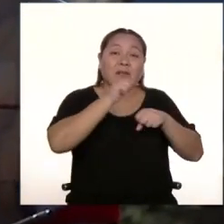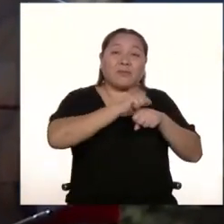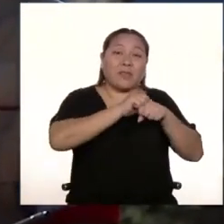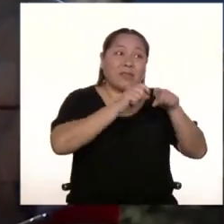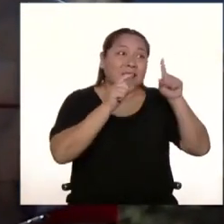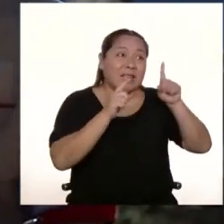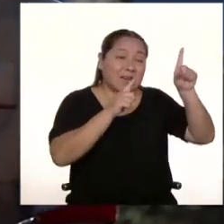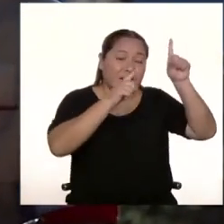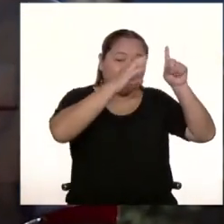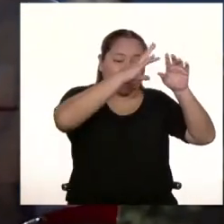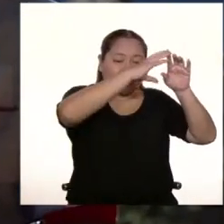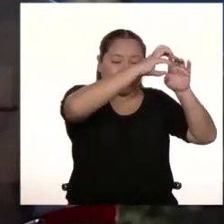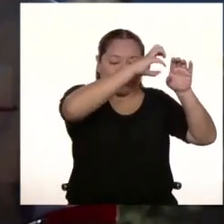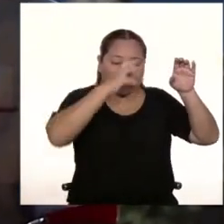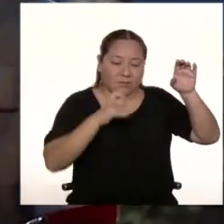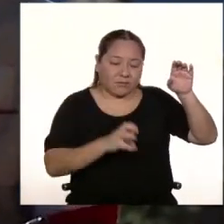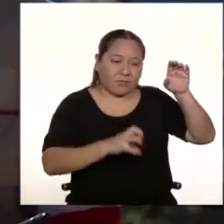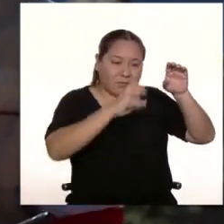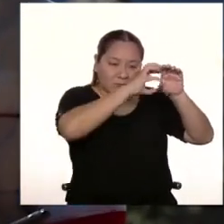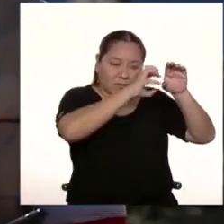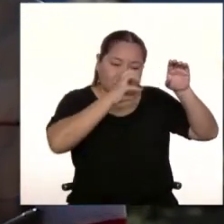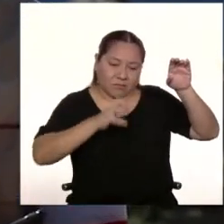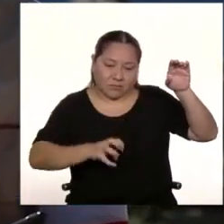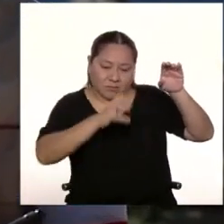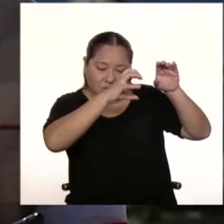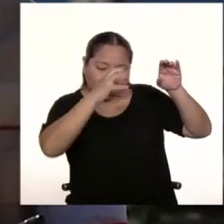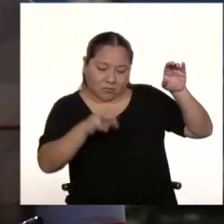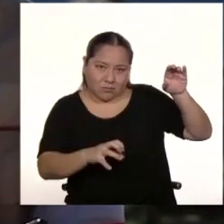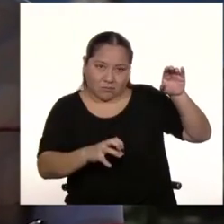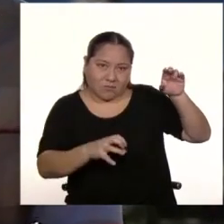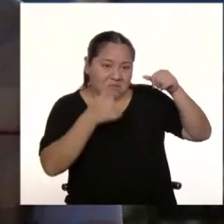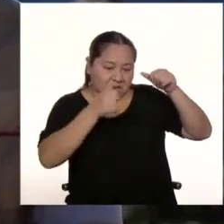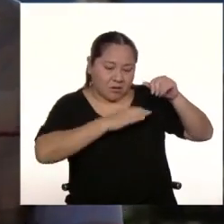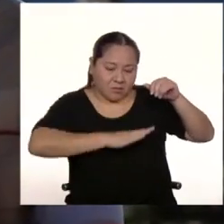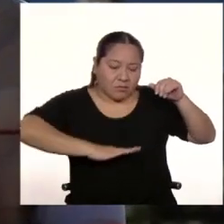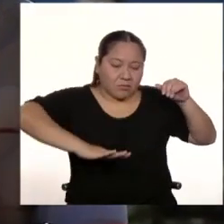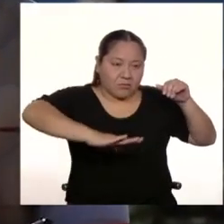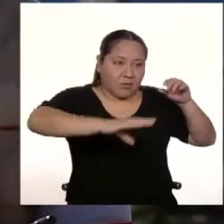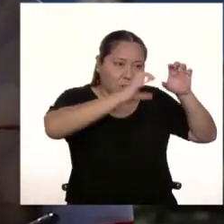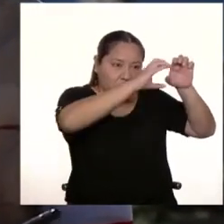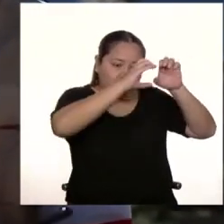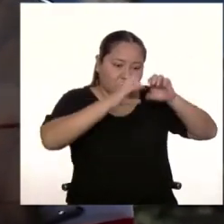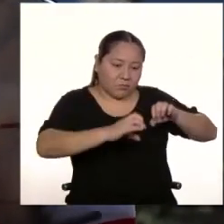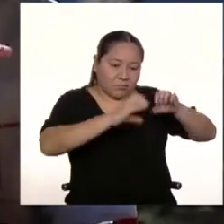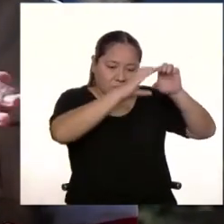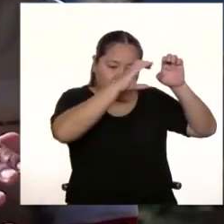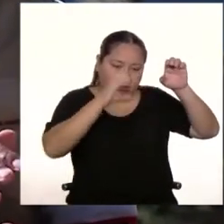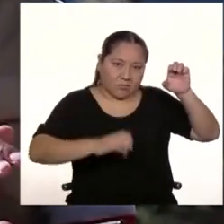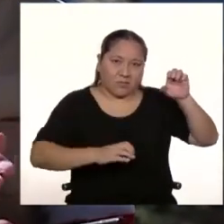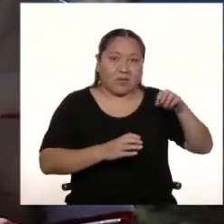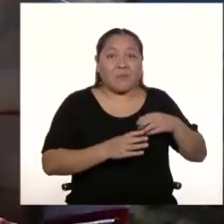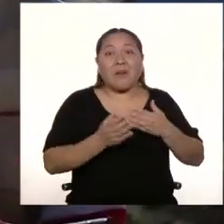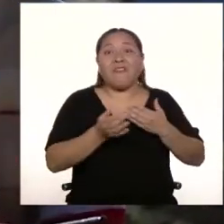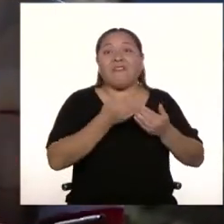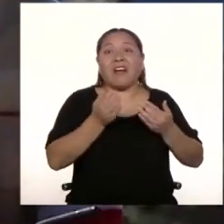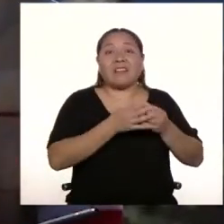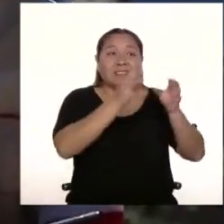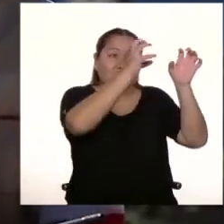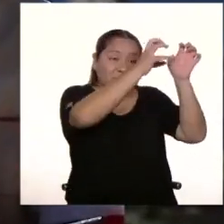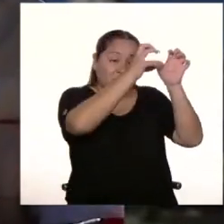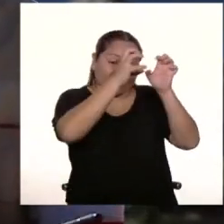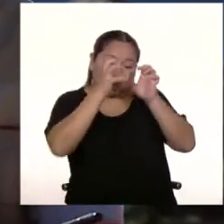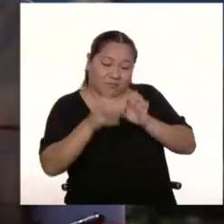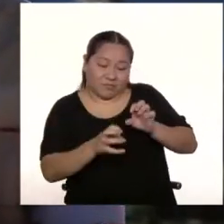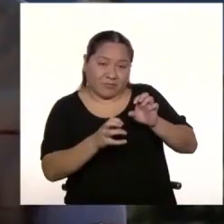es un descubrimiento tecnológico para hacer el mínimo esfuerzo, es decir, es más fácil bajar elementos de